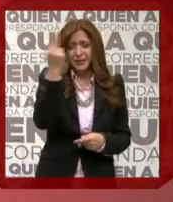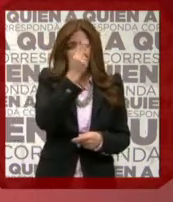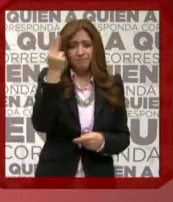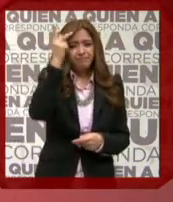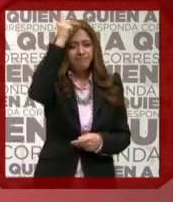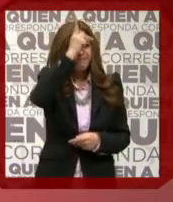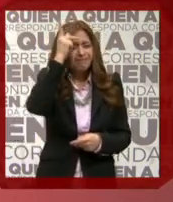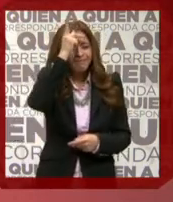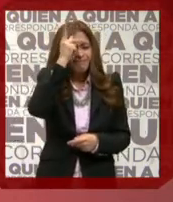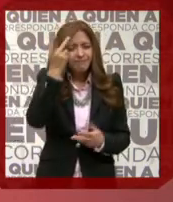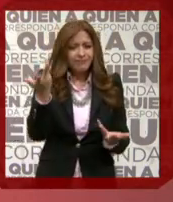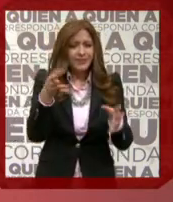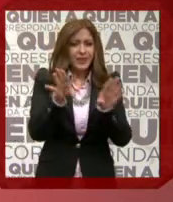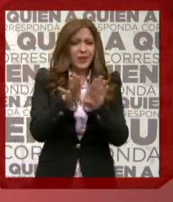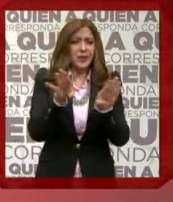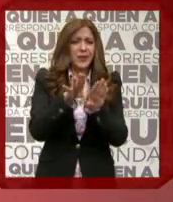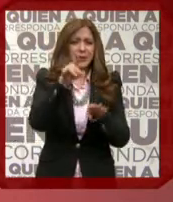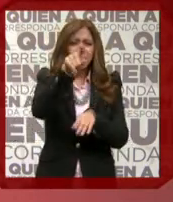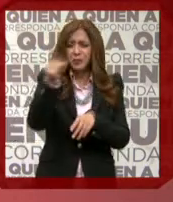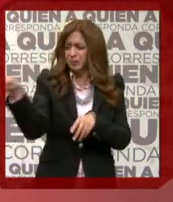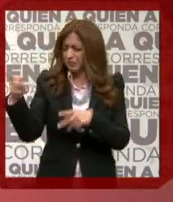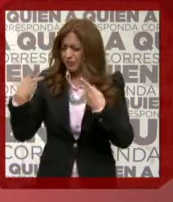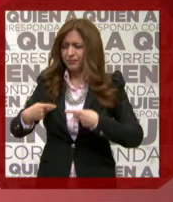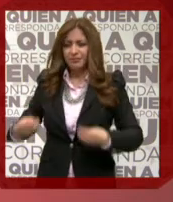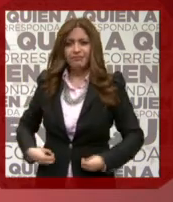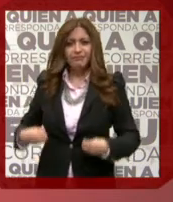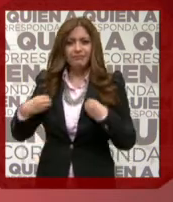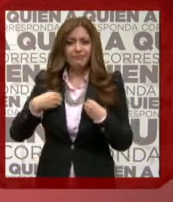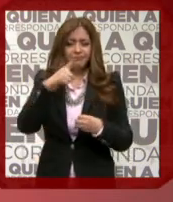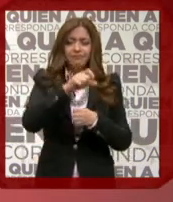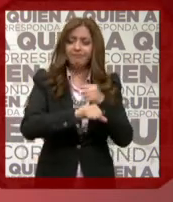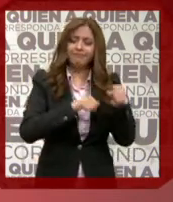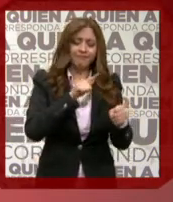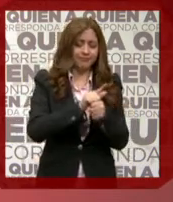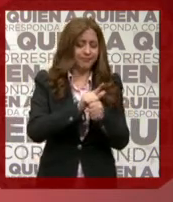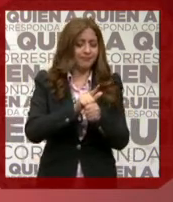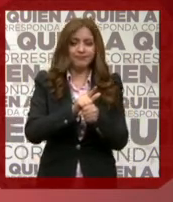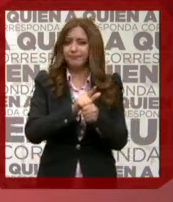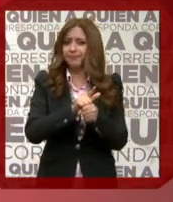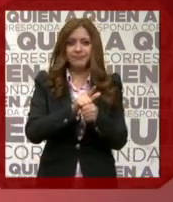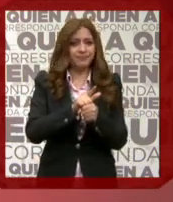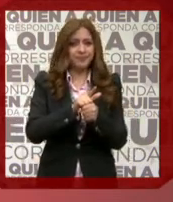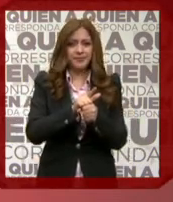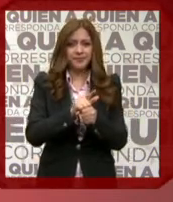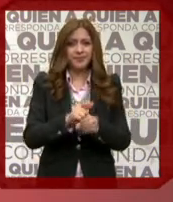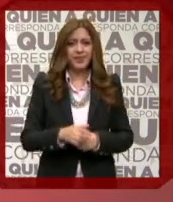porque imagínense hacen esto con un ser vivo lo que puedan hacer con otros nada